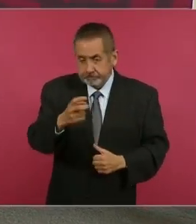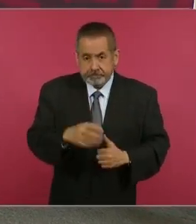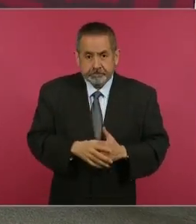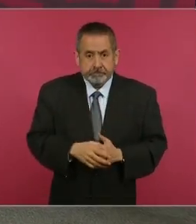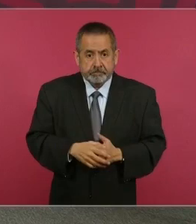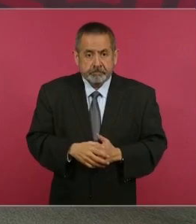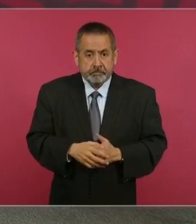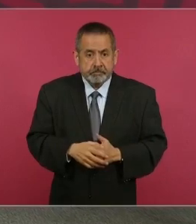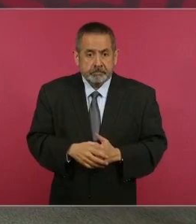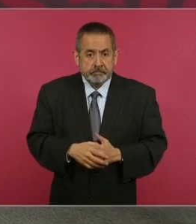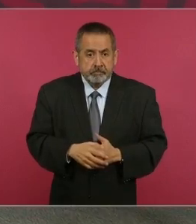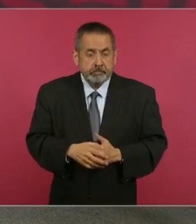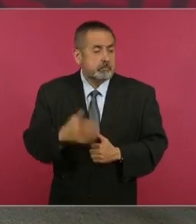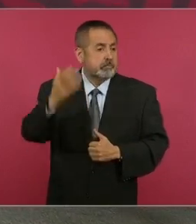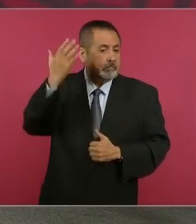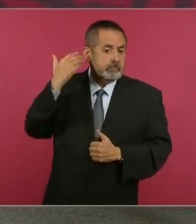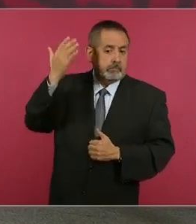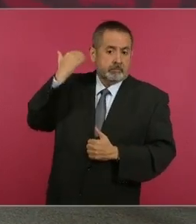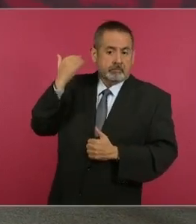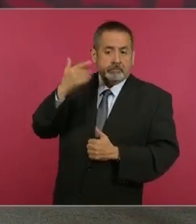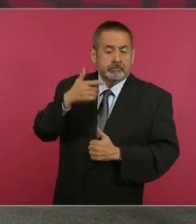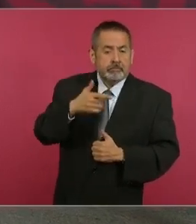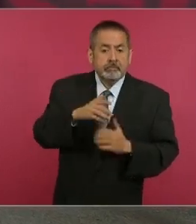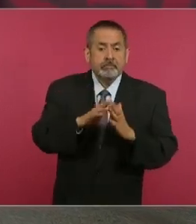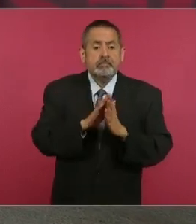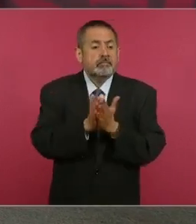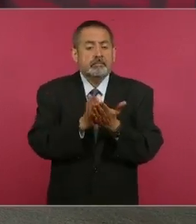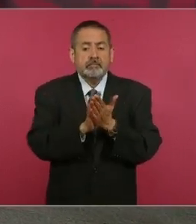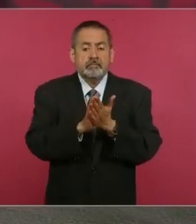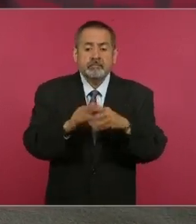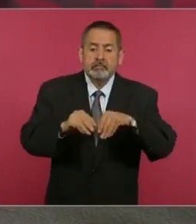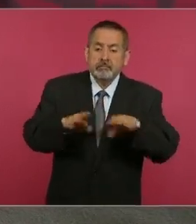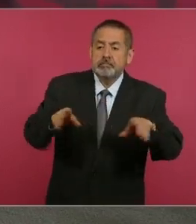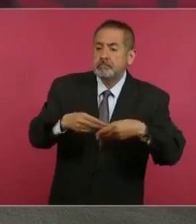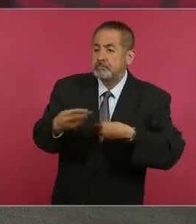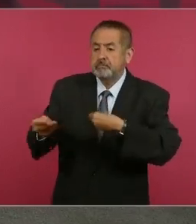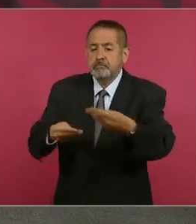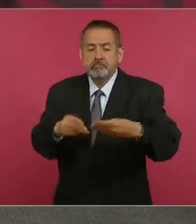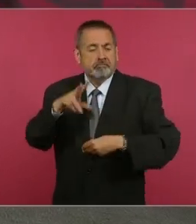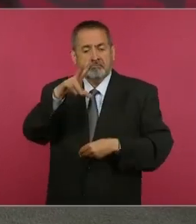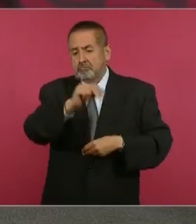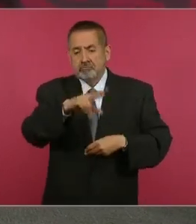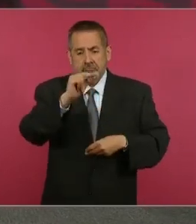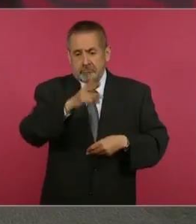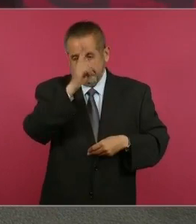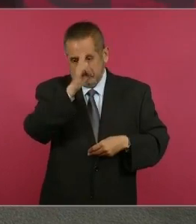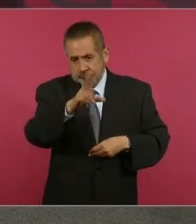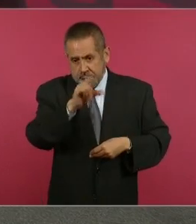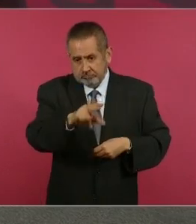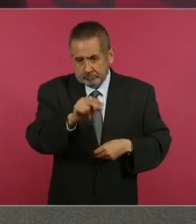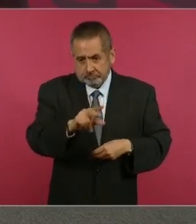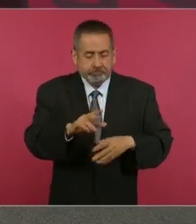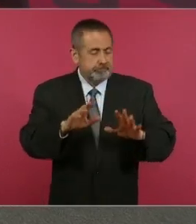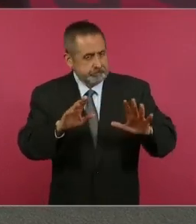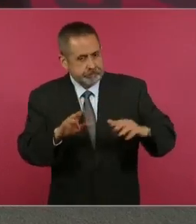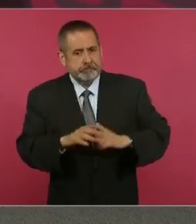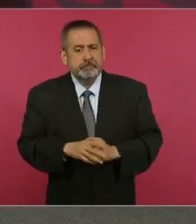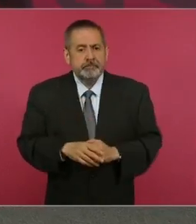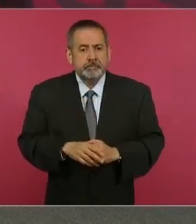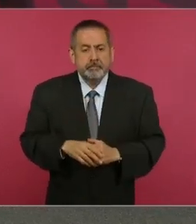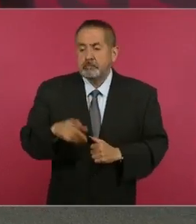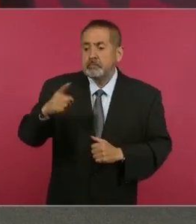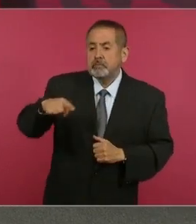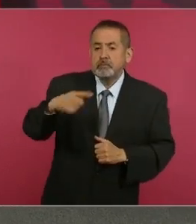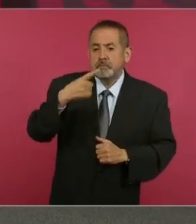no se permitía la distribución de los libros, y quienes presentaron